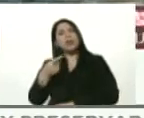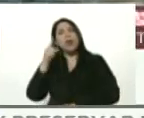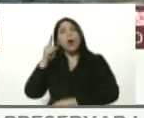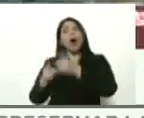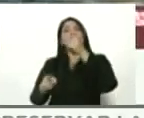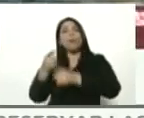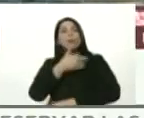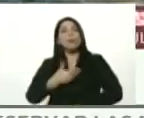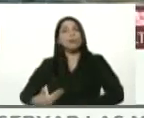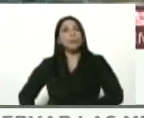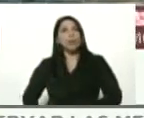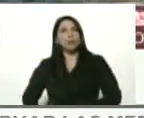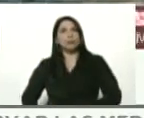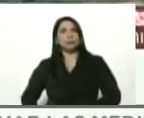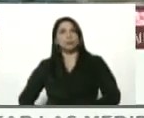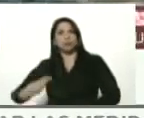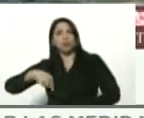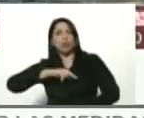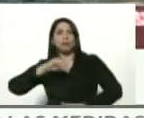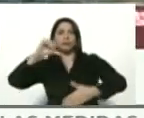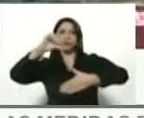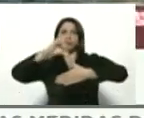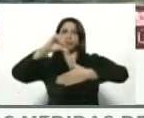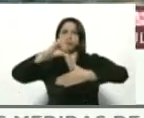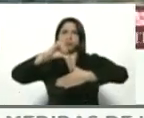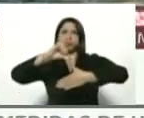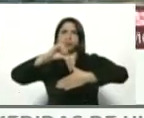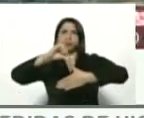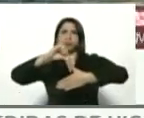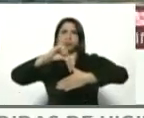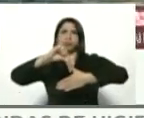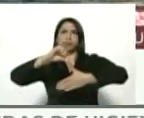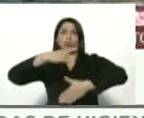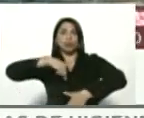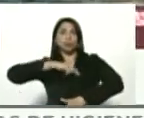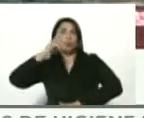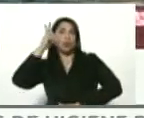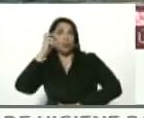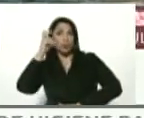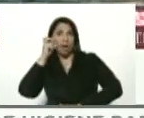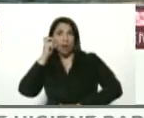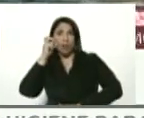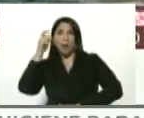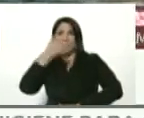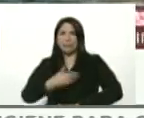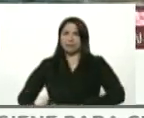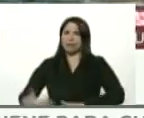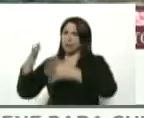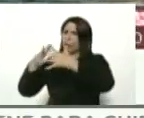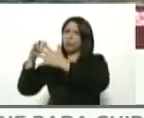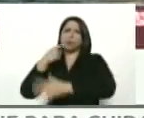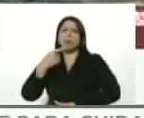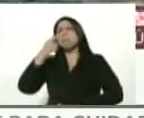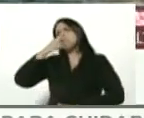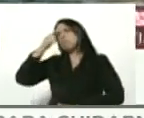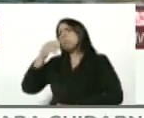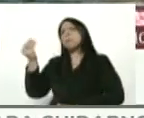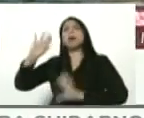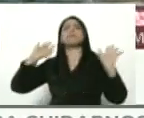algunos presidentes de nuestro continente. Hemos escuchado al presidente de los Estados Unidos decir que esto es una gripe